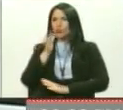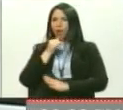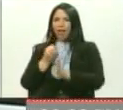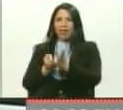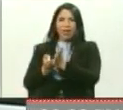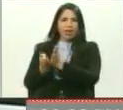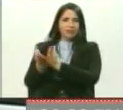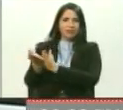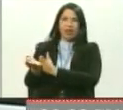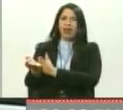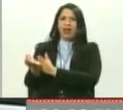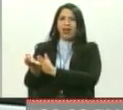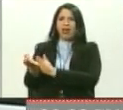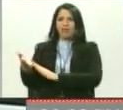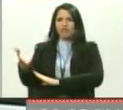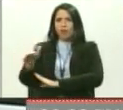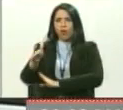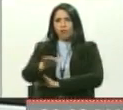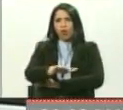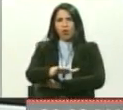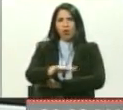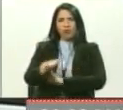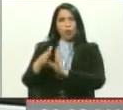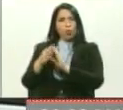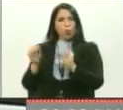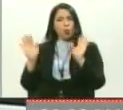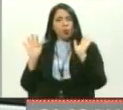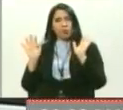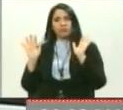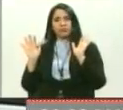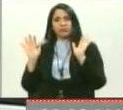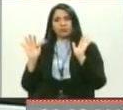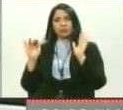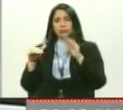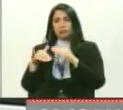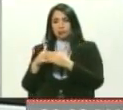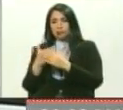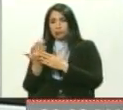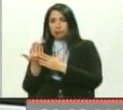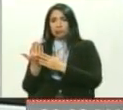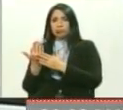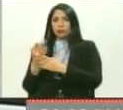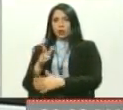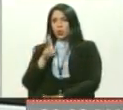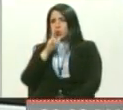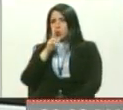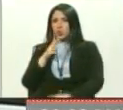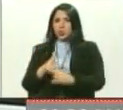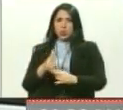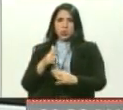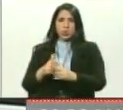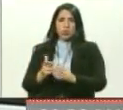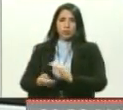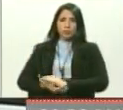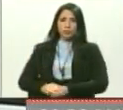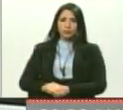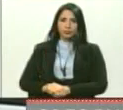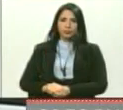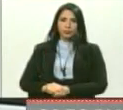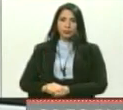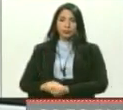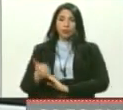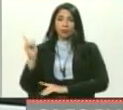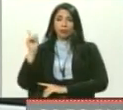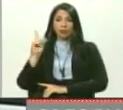deslealtades, de crímenes, todo. Una madrugada terrible, además que